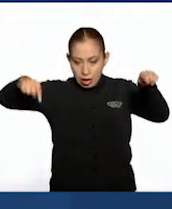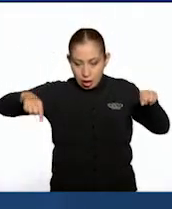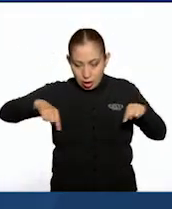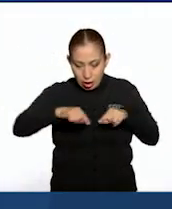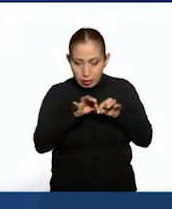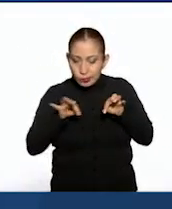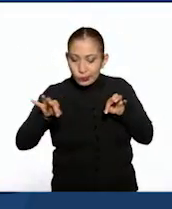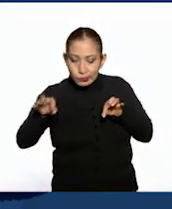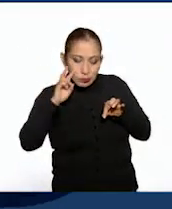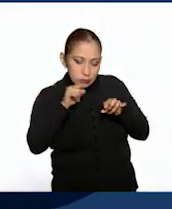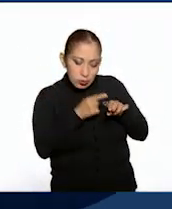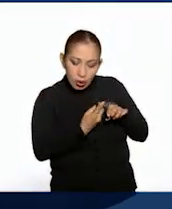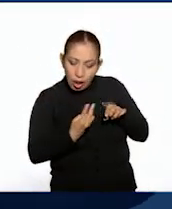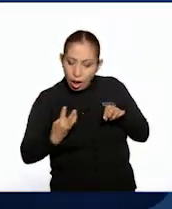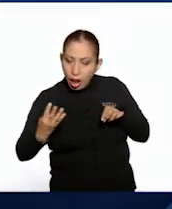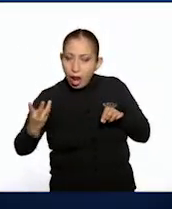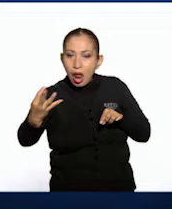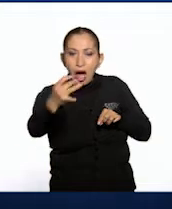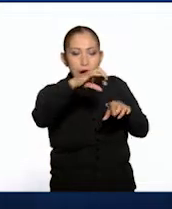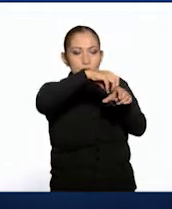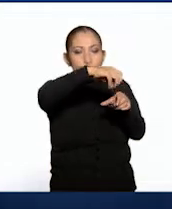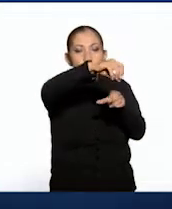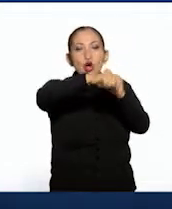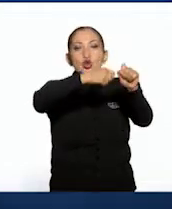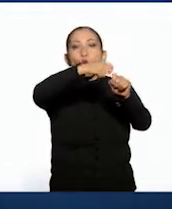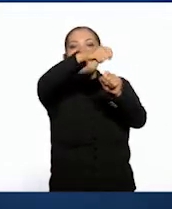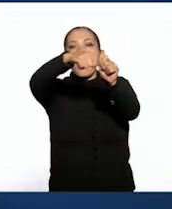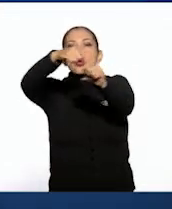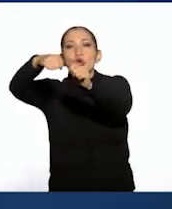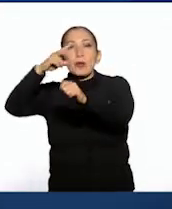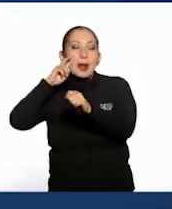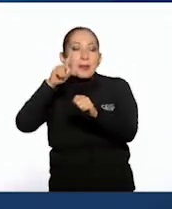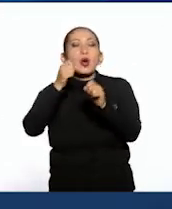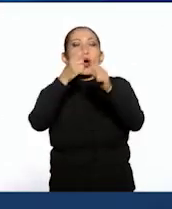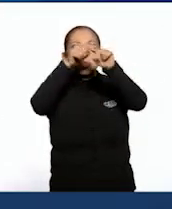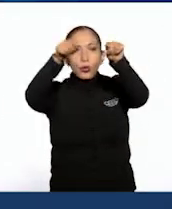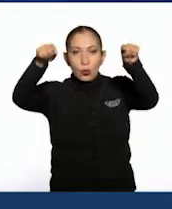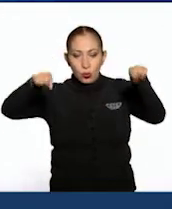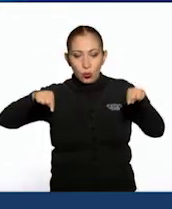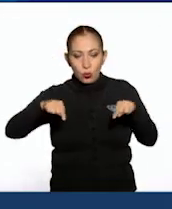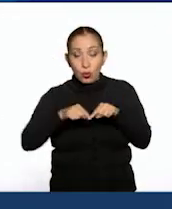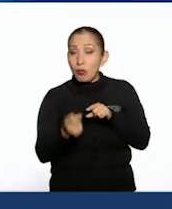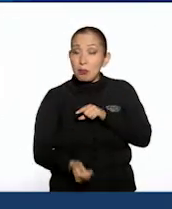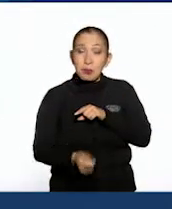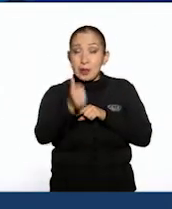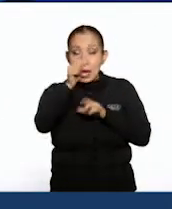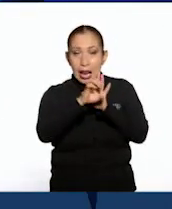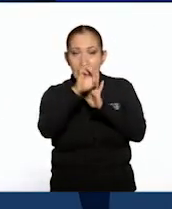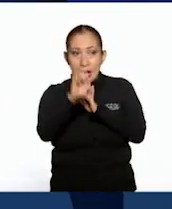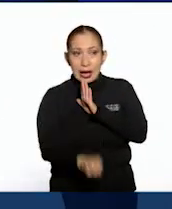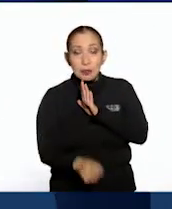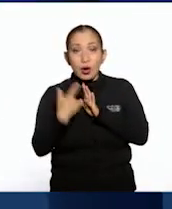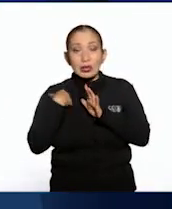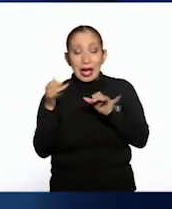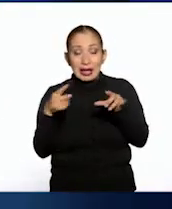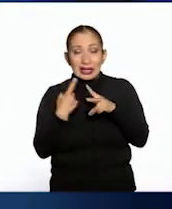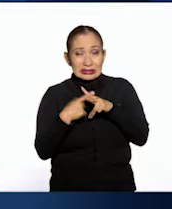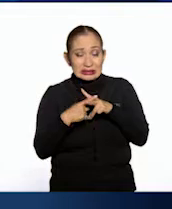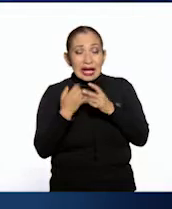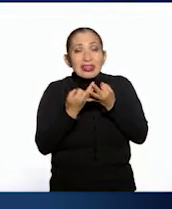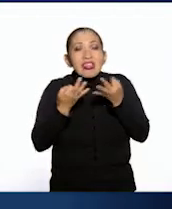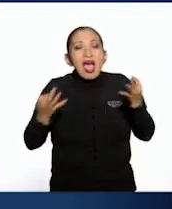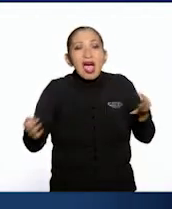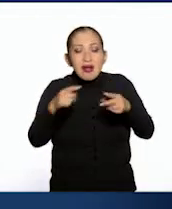y bastaba contar los nudos para conocer su perímetro. Uno de los primeros ejemplos de una medición de